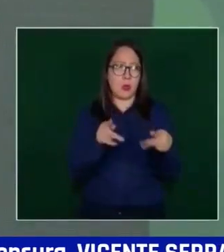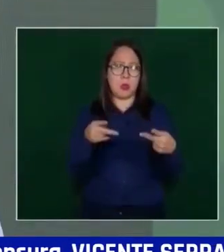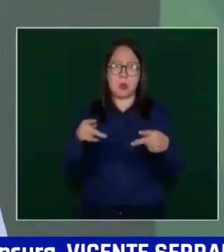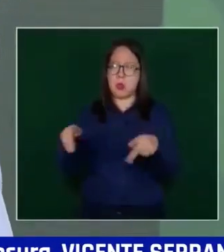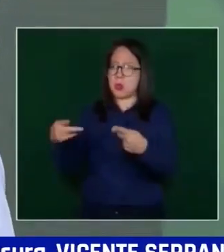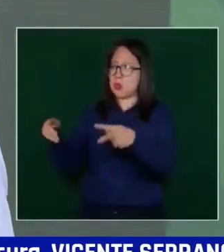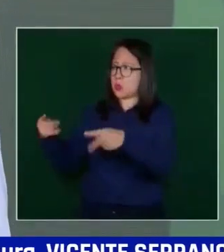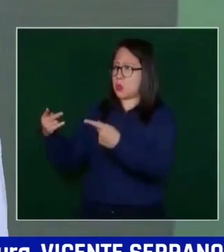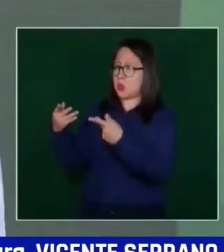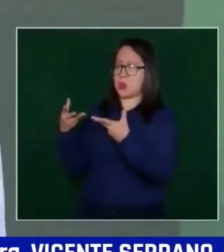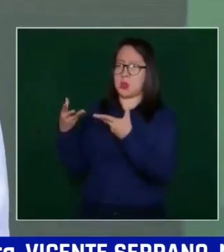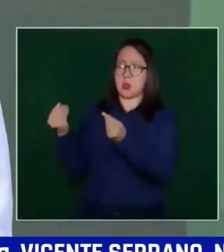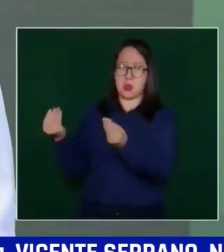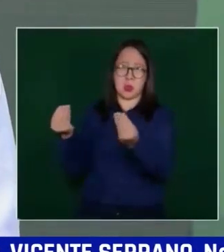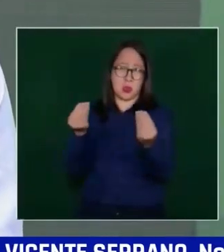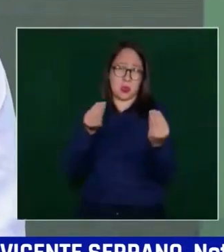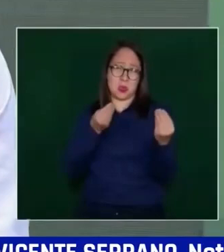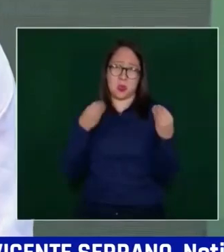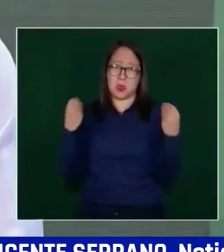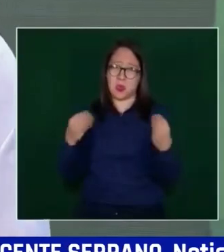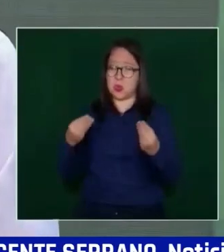al por mayor,